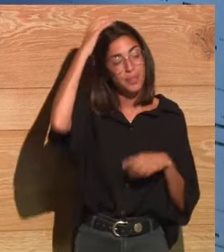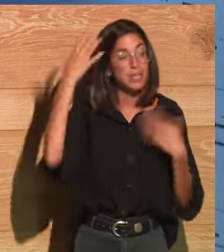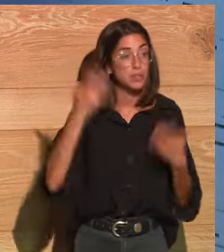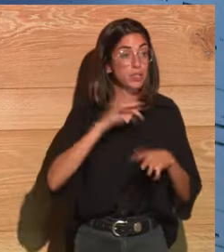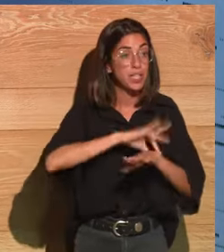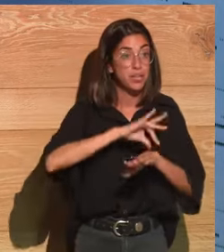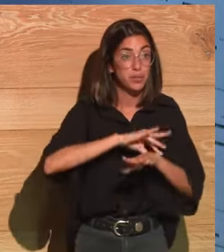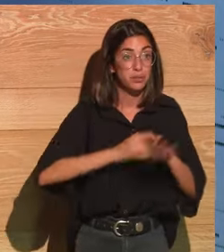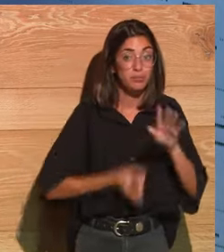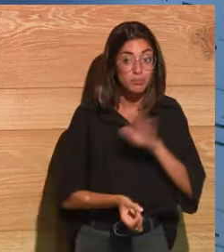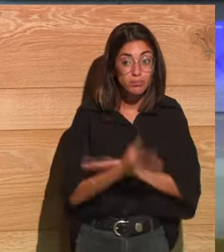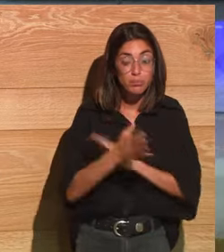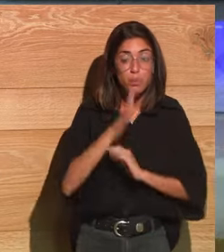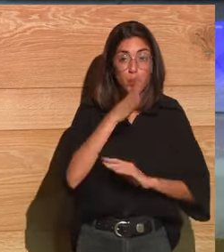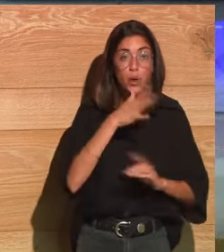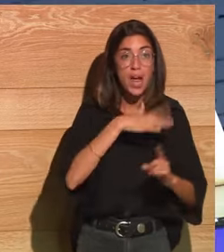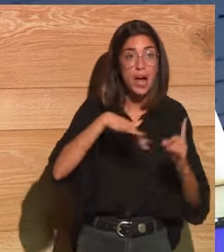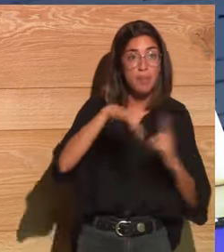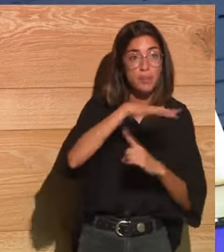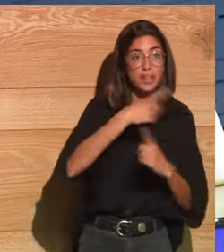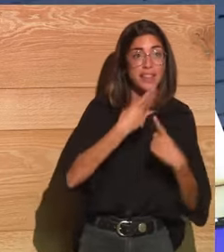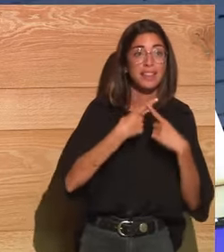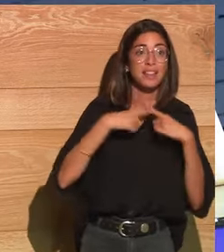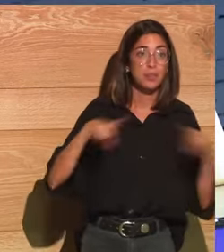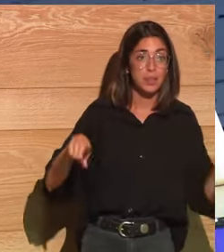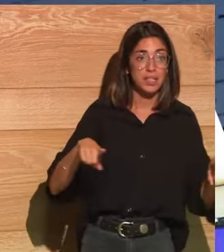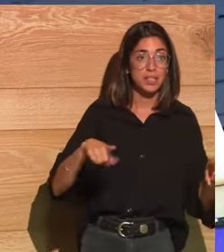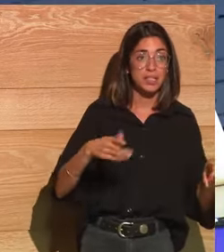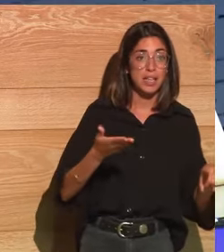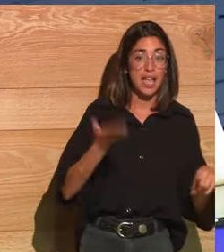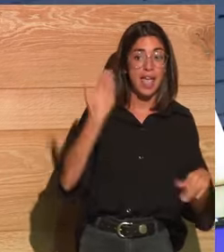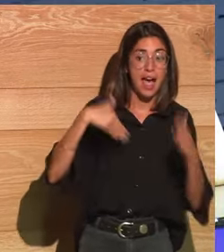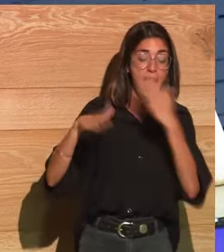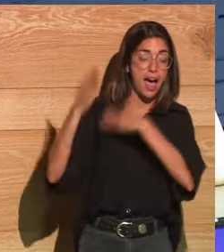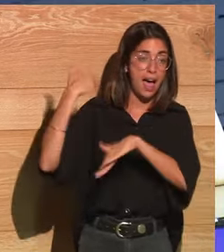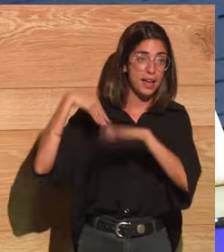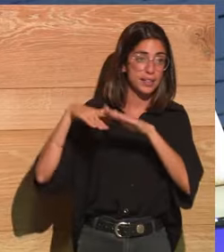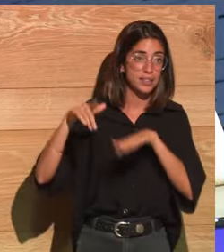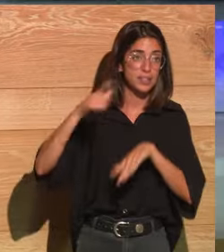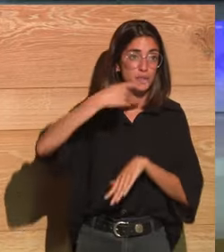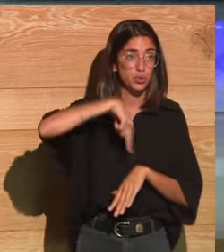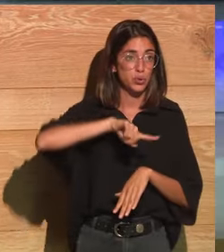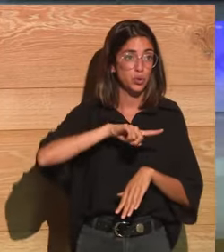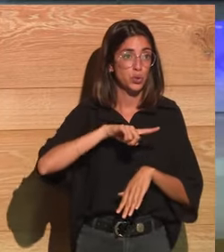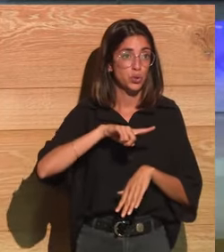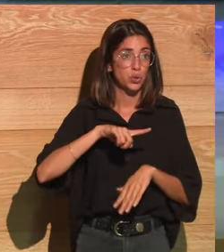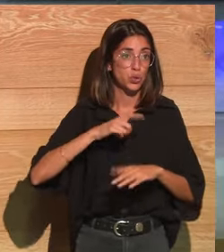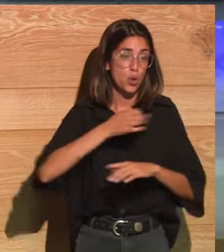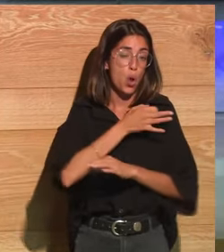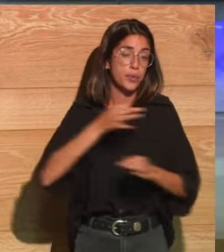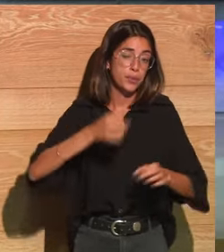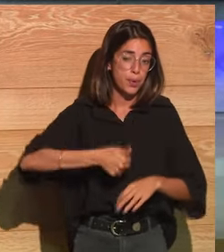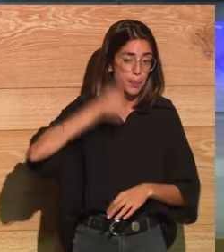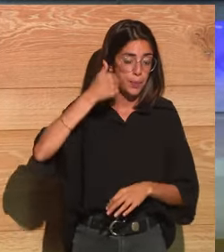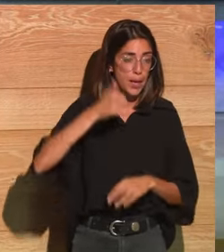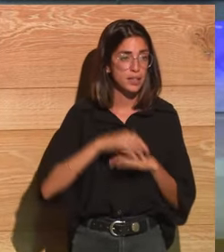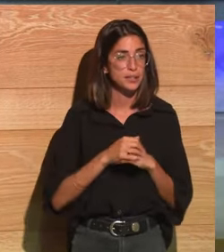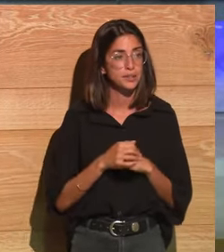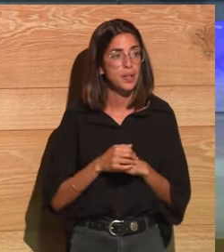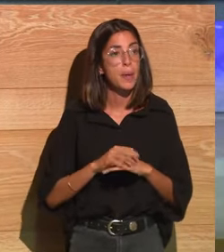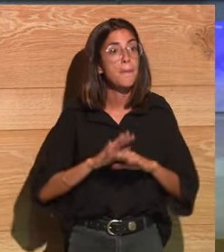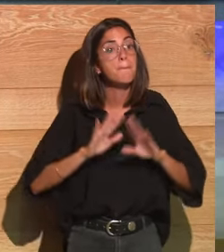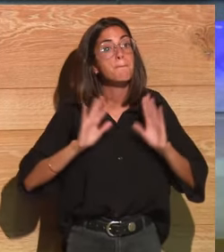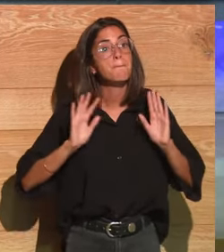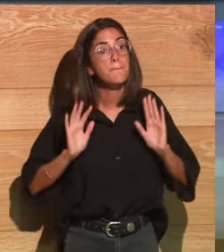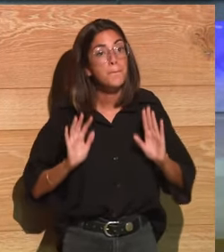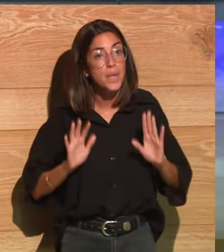es un ambiente completamente diferente de aquel en el que se originó nuestra especie y para el que estábamos realmente más optimizados. Y sin